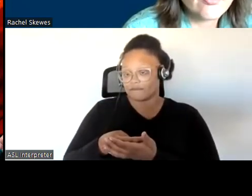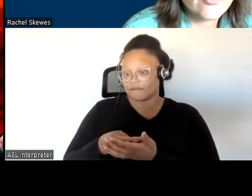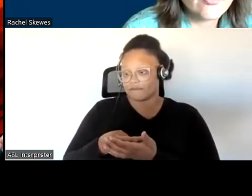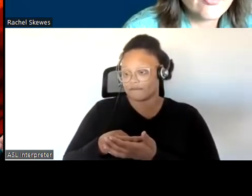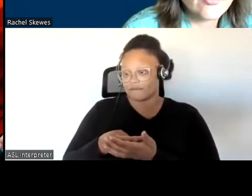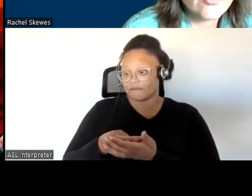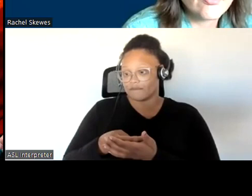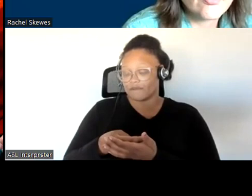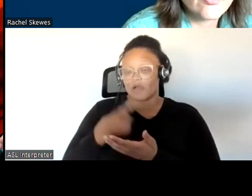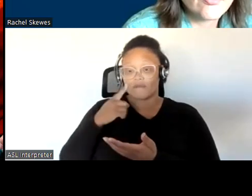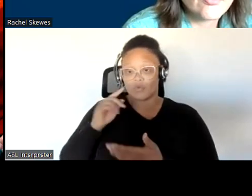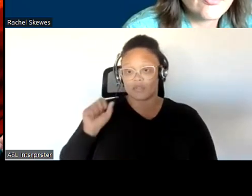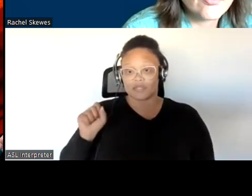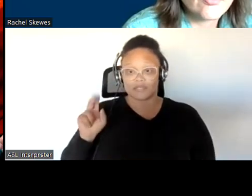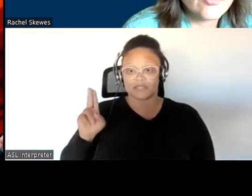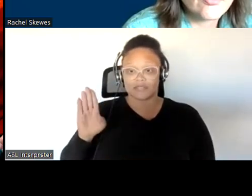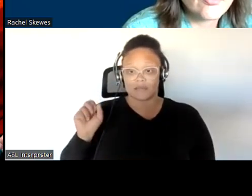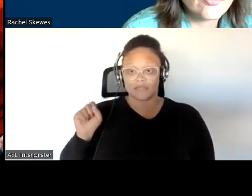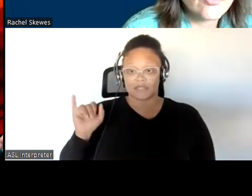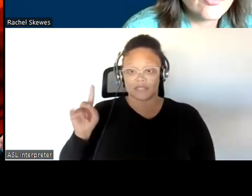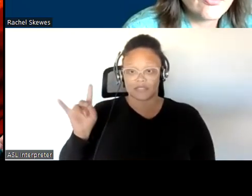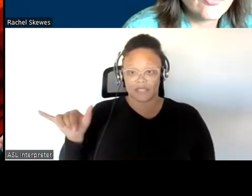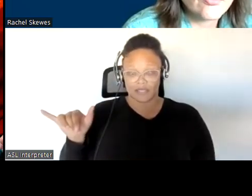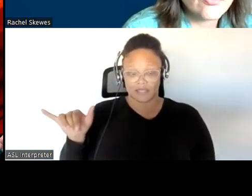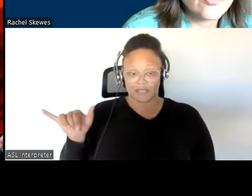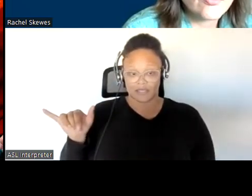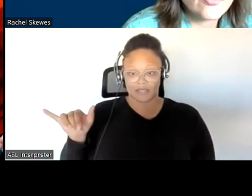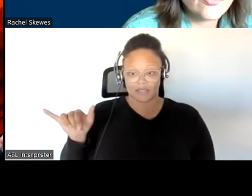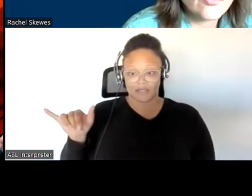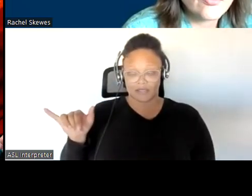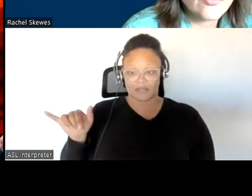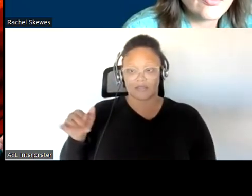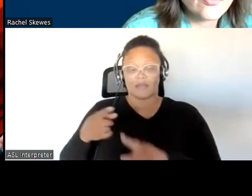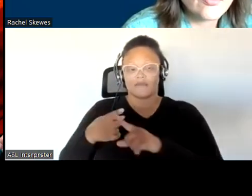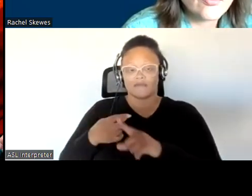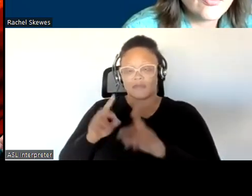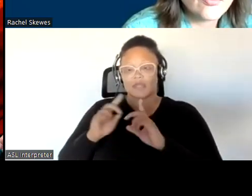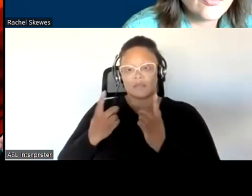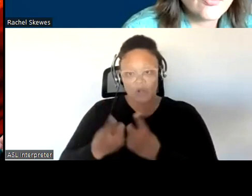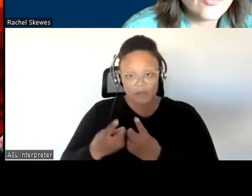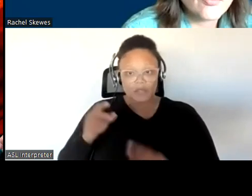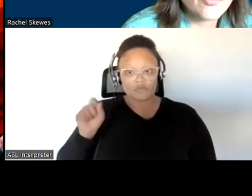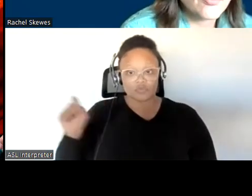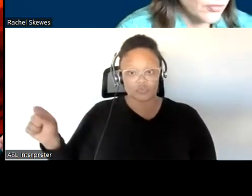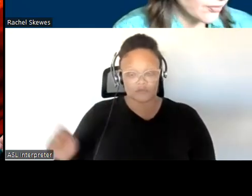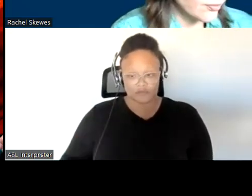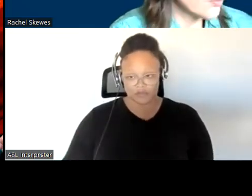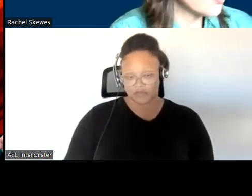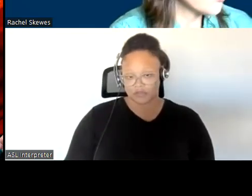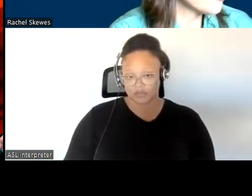del Departamento de Servicios Sociales. Ok. Pues yo cuido niños del